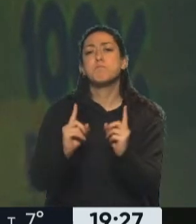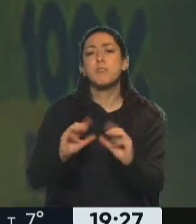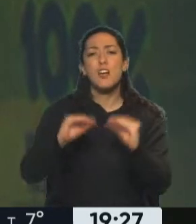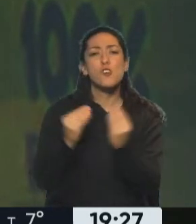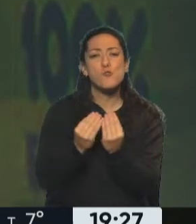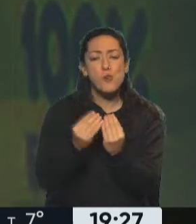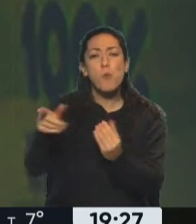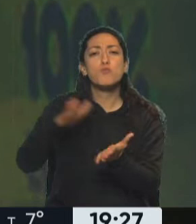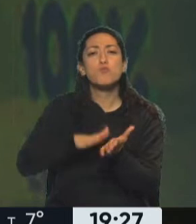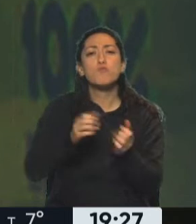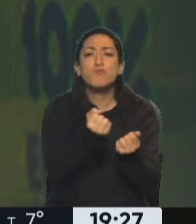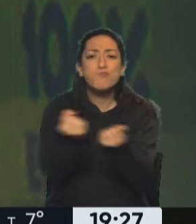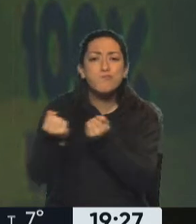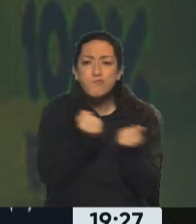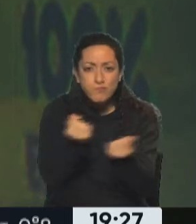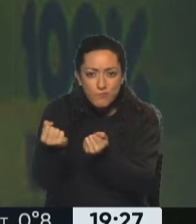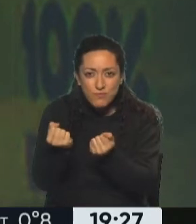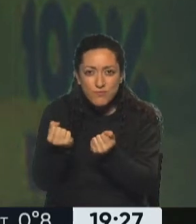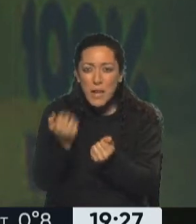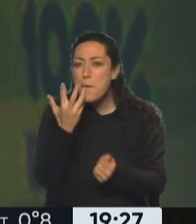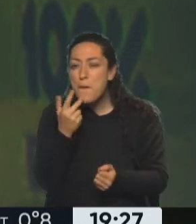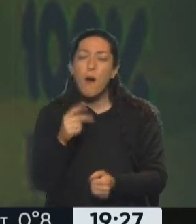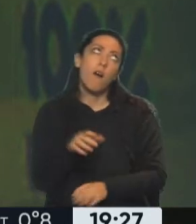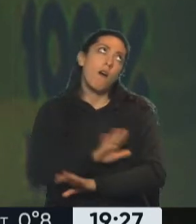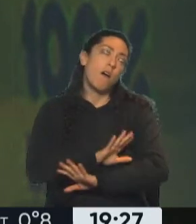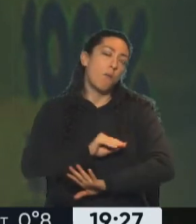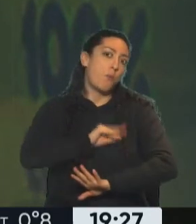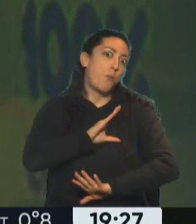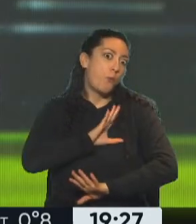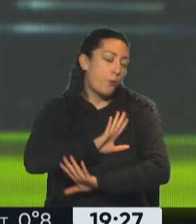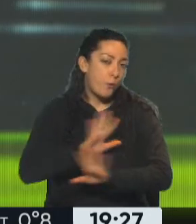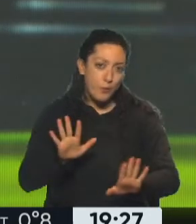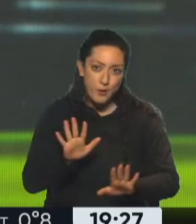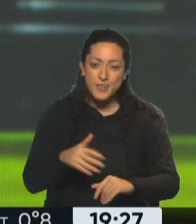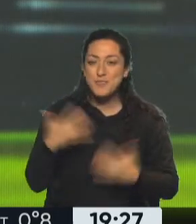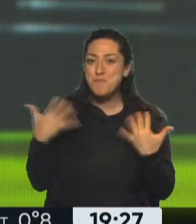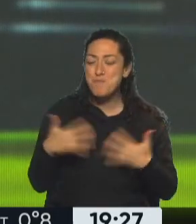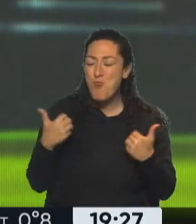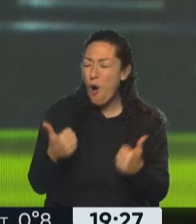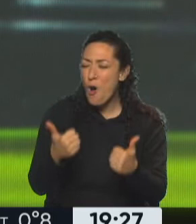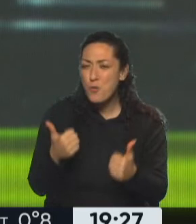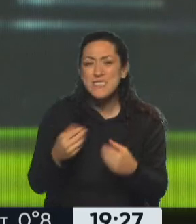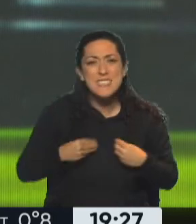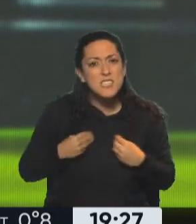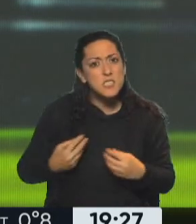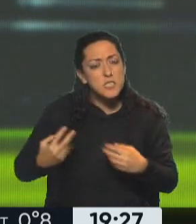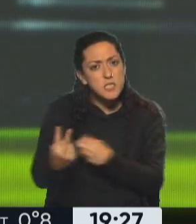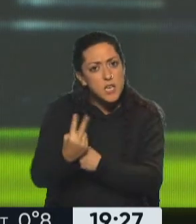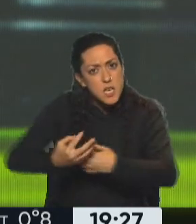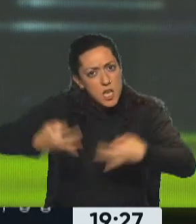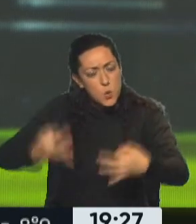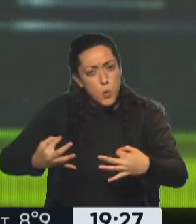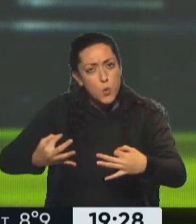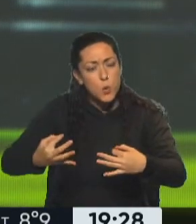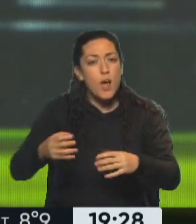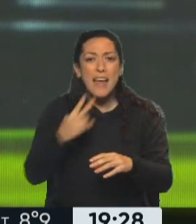probaste. ¿Te gustan? Me enamoré. ¿Los recomendás? Es espectacular y la sensación de seguridad y también es el futuro. El